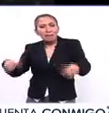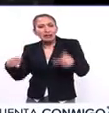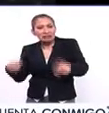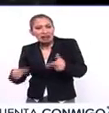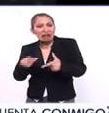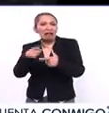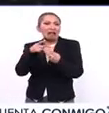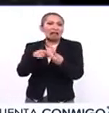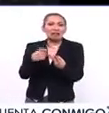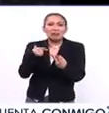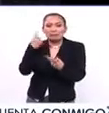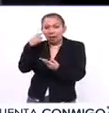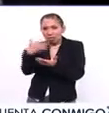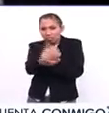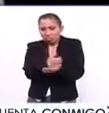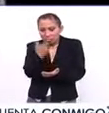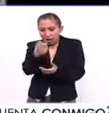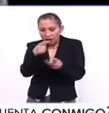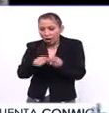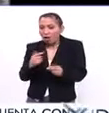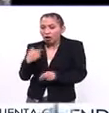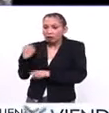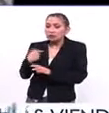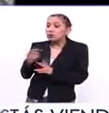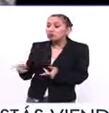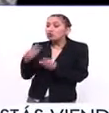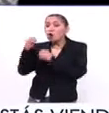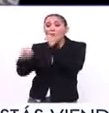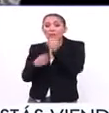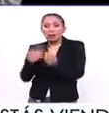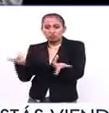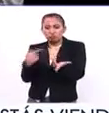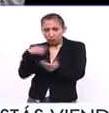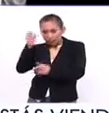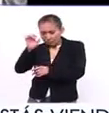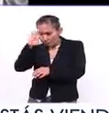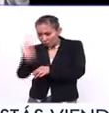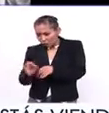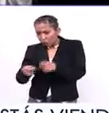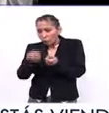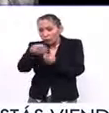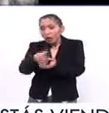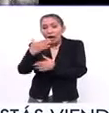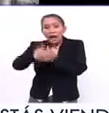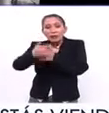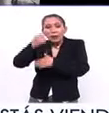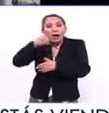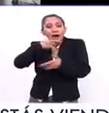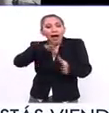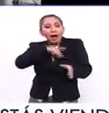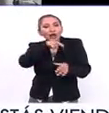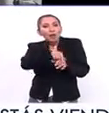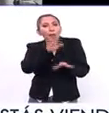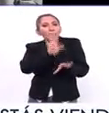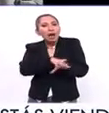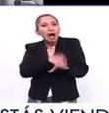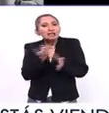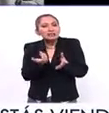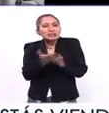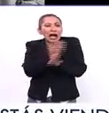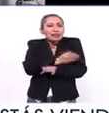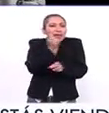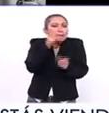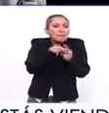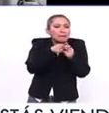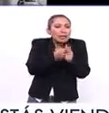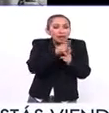de dátiles que subastaban entre ellos las obras, y en el archivo aparece que es lo primero que hay, como de lo más temprano,